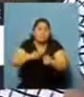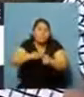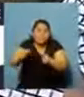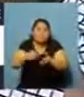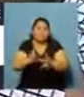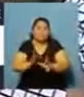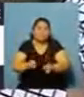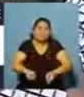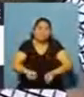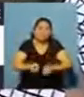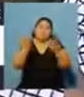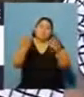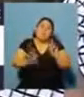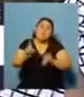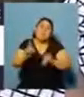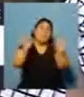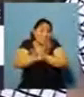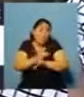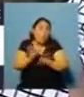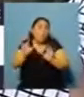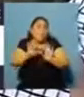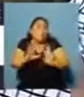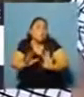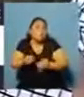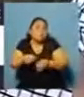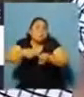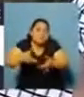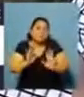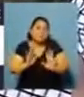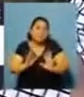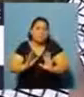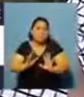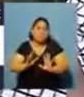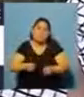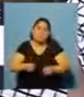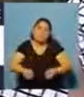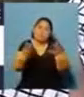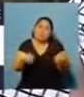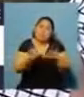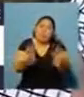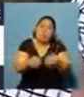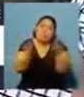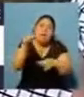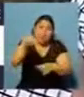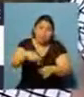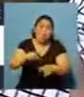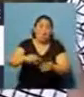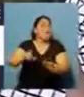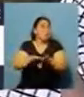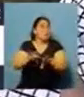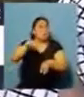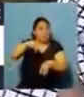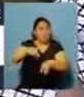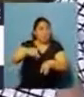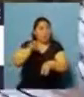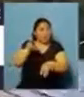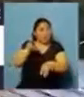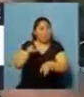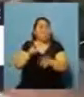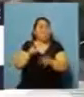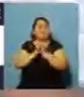incendio por accidente o por negligencia, termina sucediendo lo que está pasando actualmente en las yungas